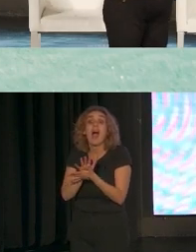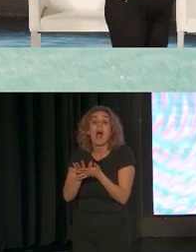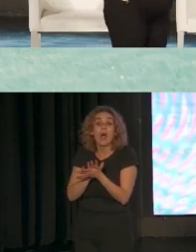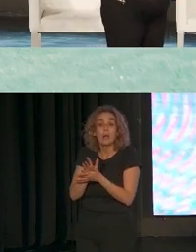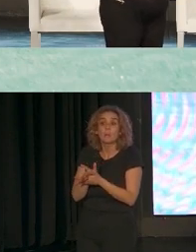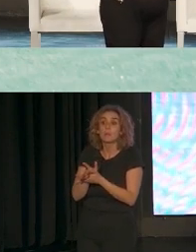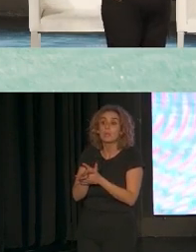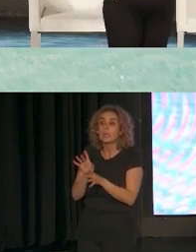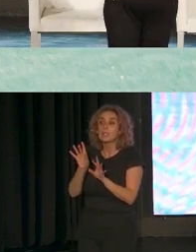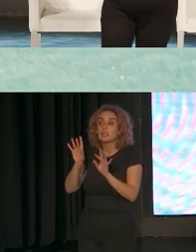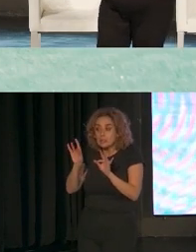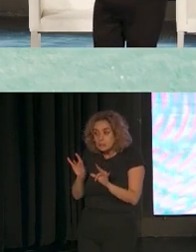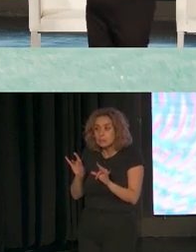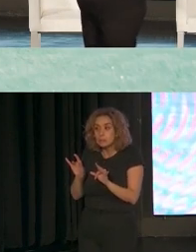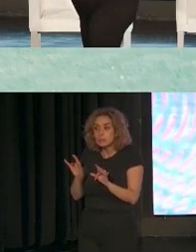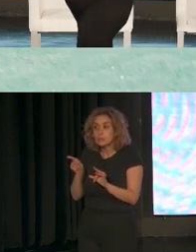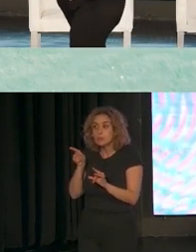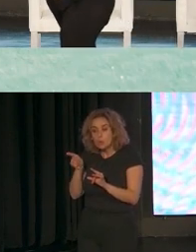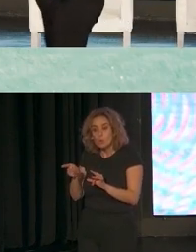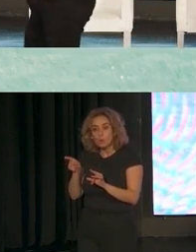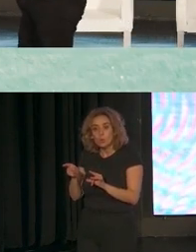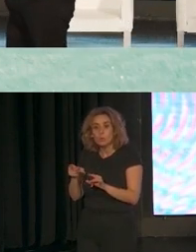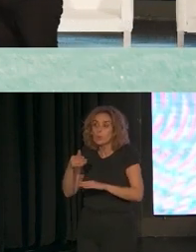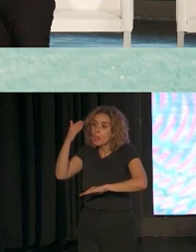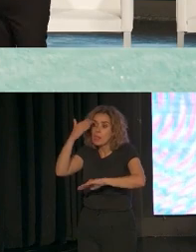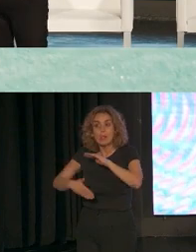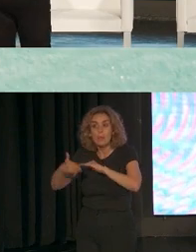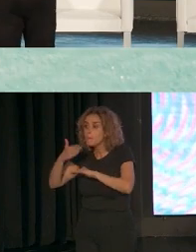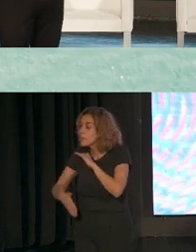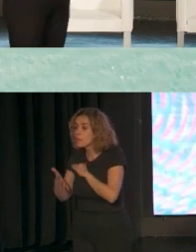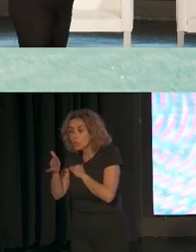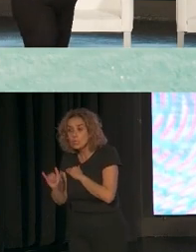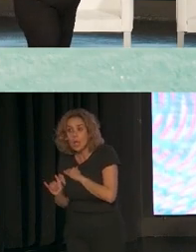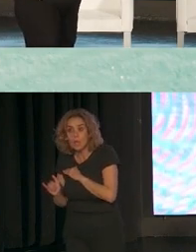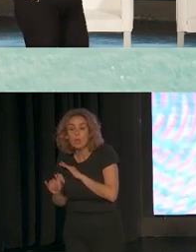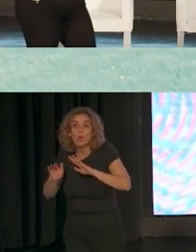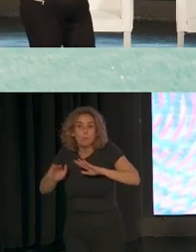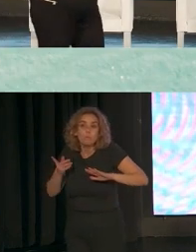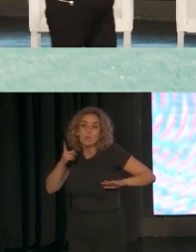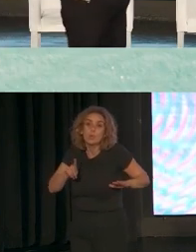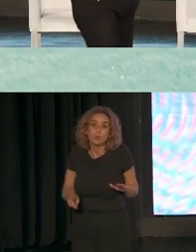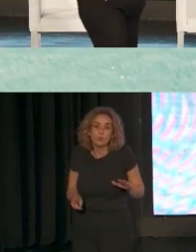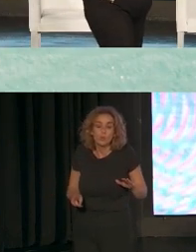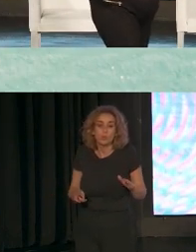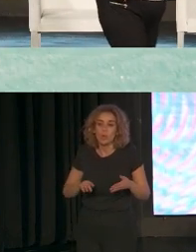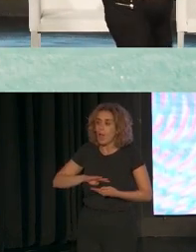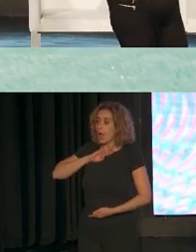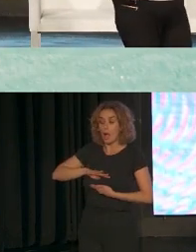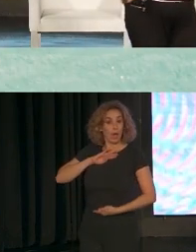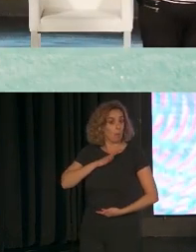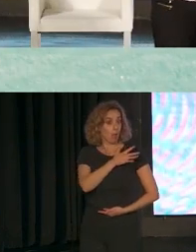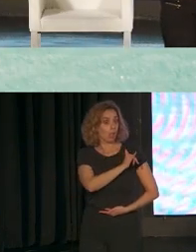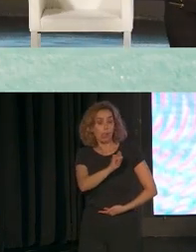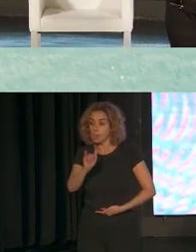sí efectivamente tienes muchas limitaciones pero también pues estás llena de capacidades